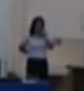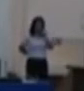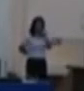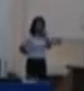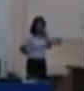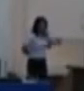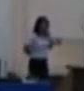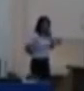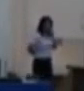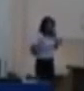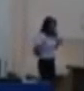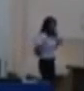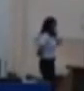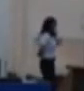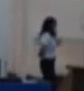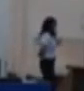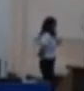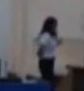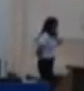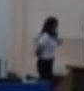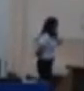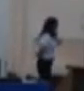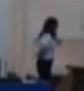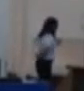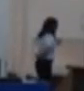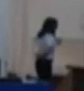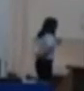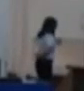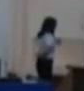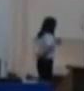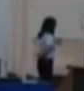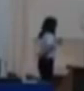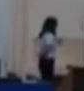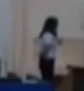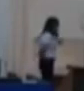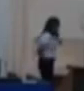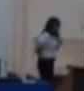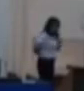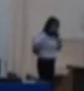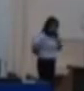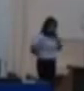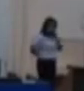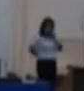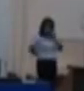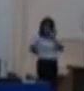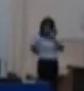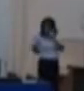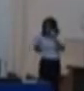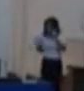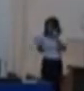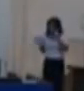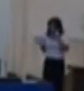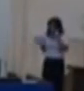General de Aguas Nacionales y de creación del Consejo Nacional para el Desarrollo del Recurso Hídrico y de la